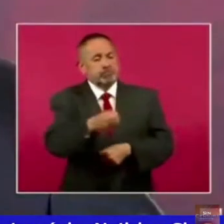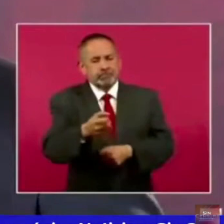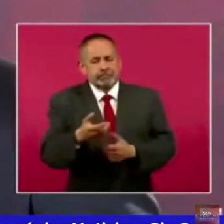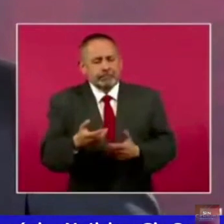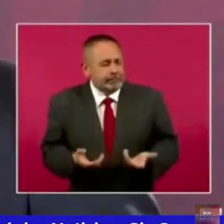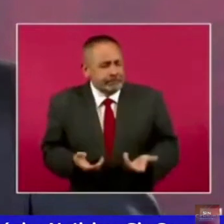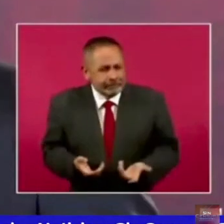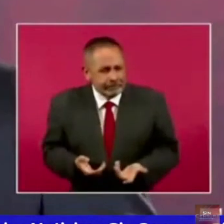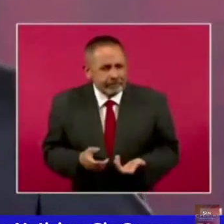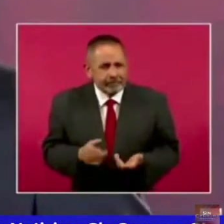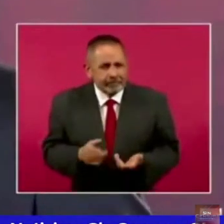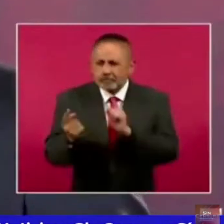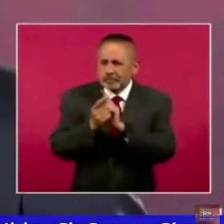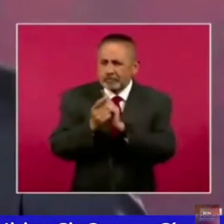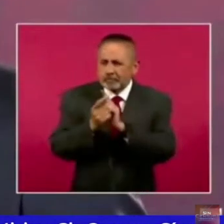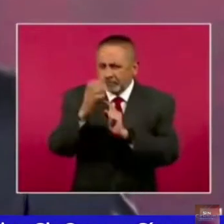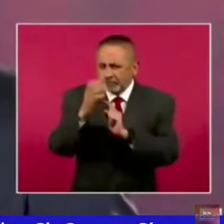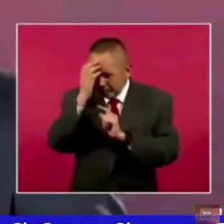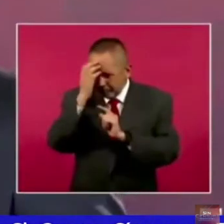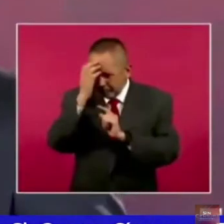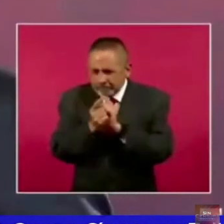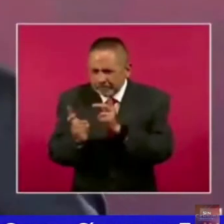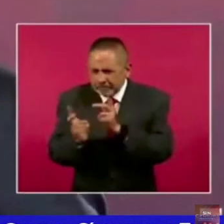¿Cuándo se conocieron?